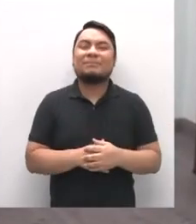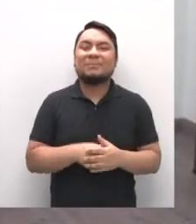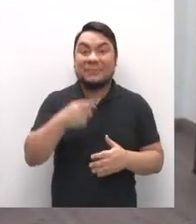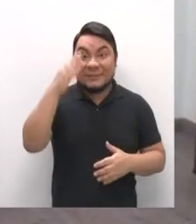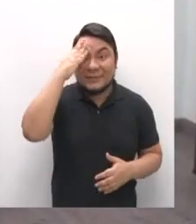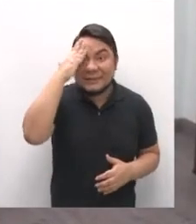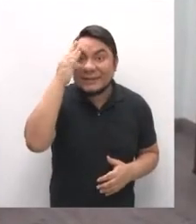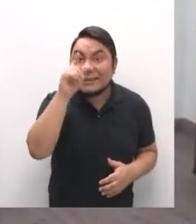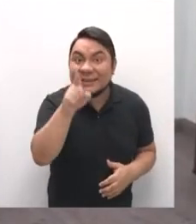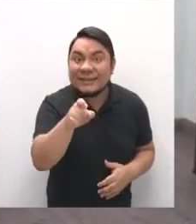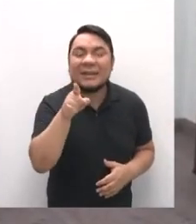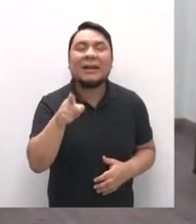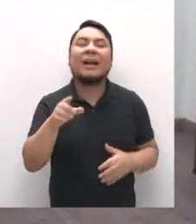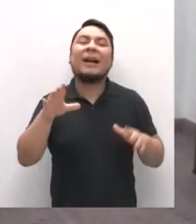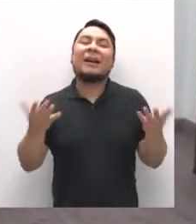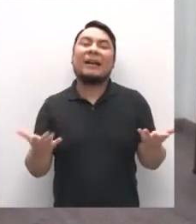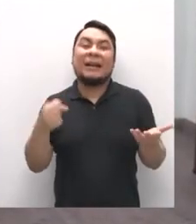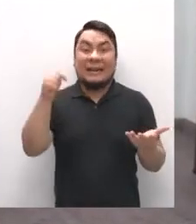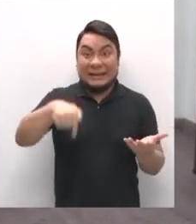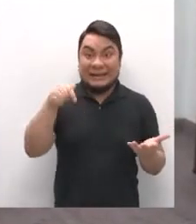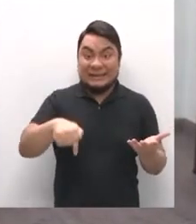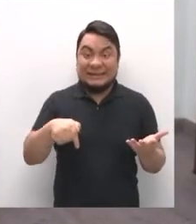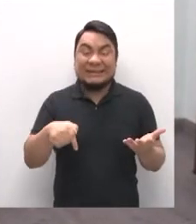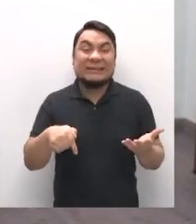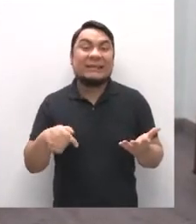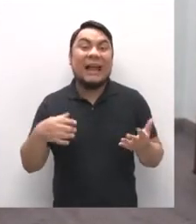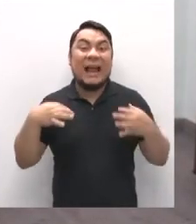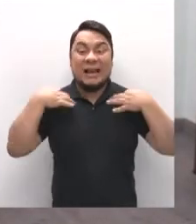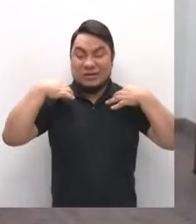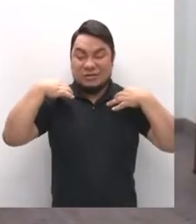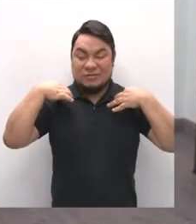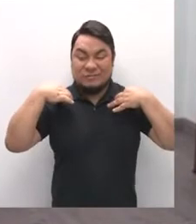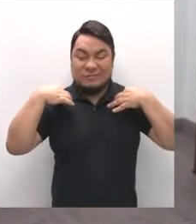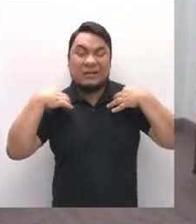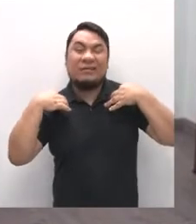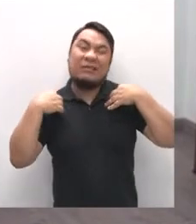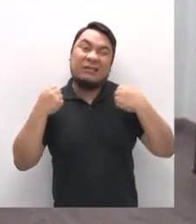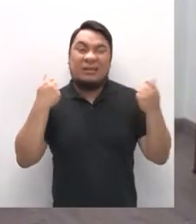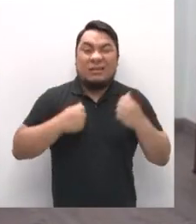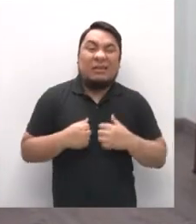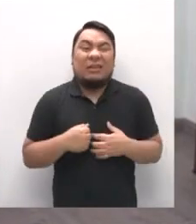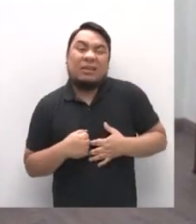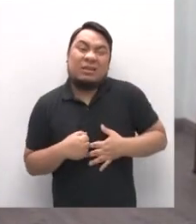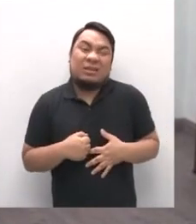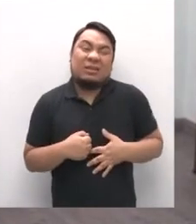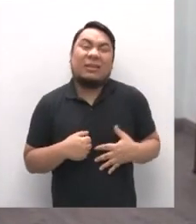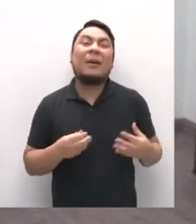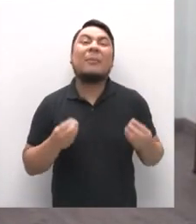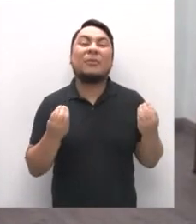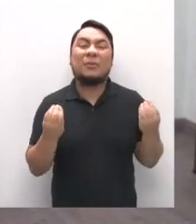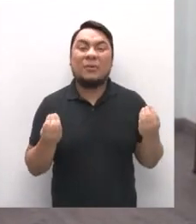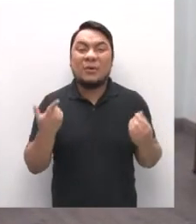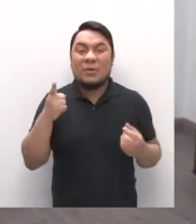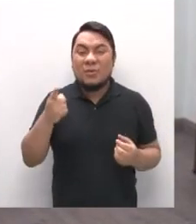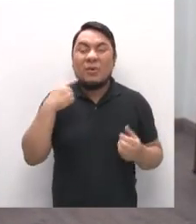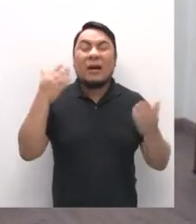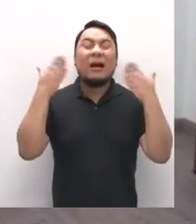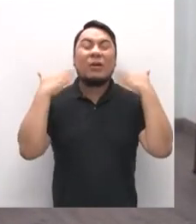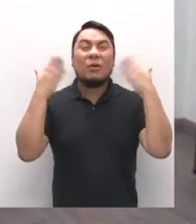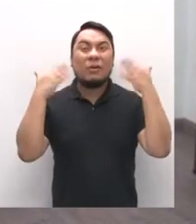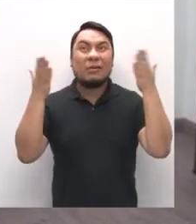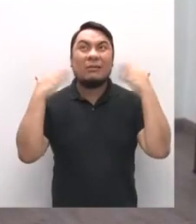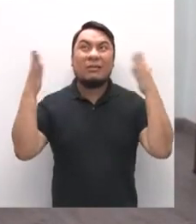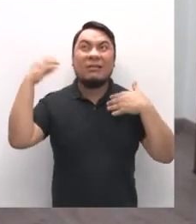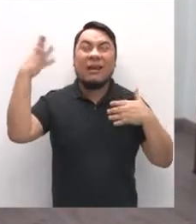¿Saben qué? En realidad esta ropa ya no está siendo tan cómoda porque... hace un poco de calor